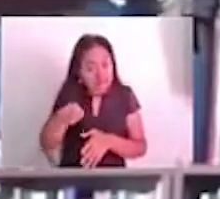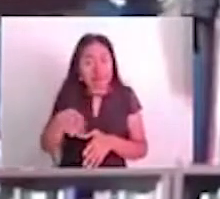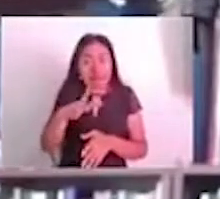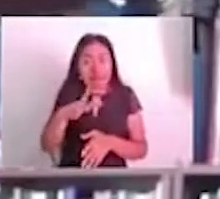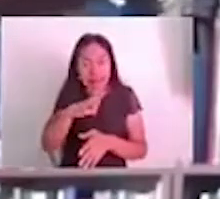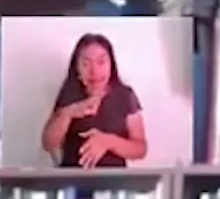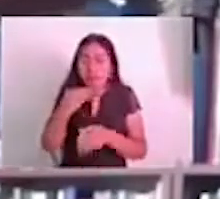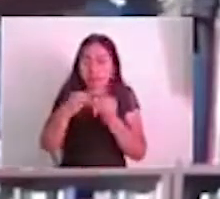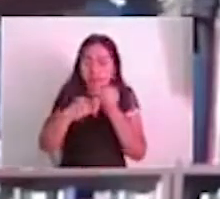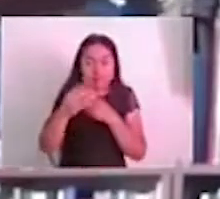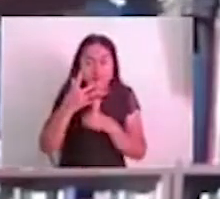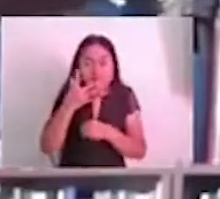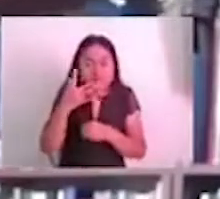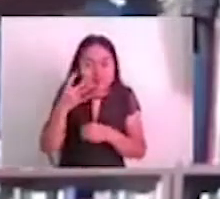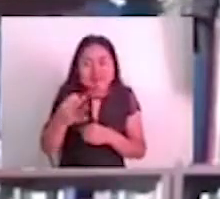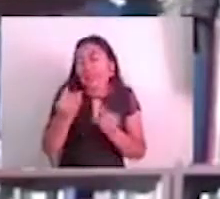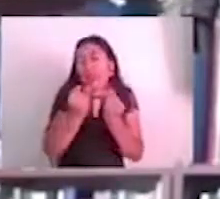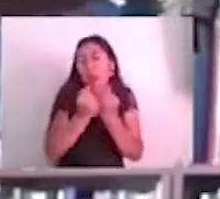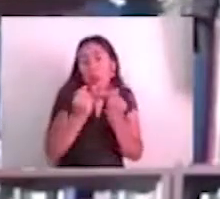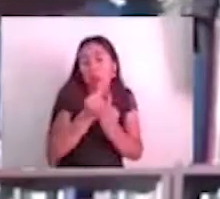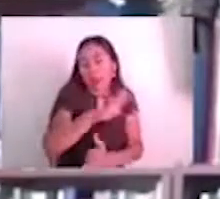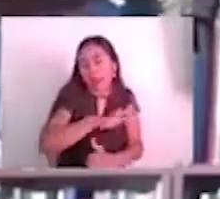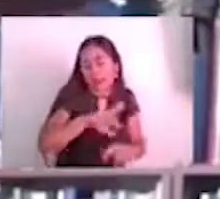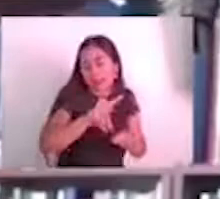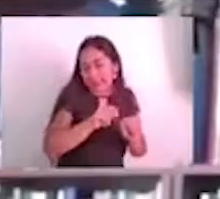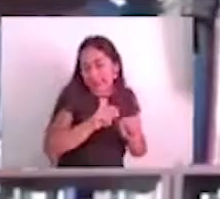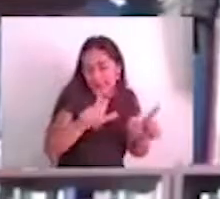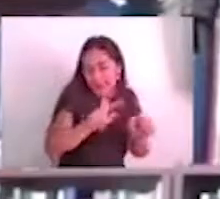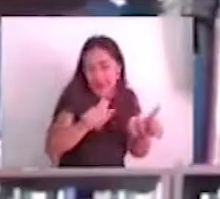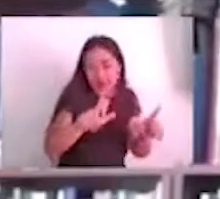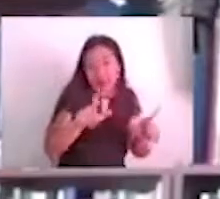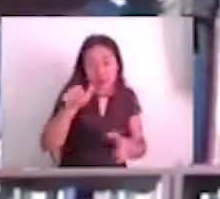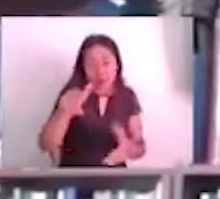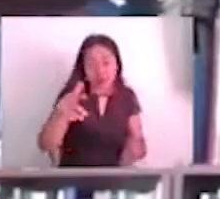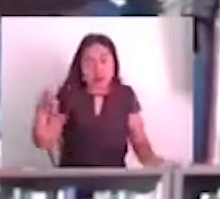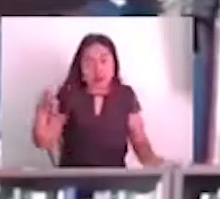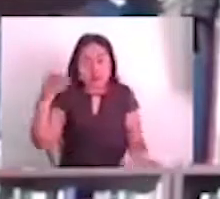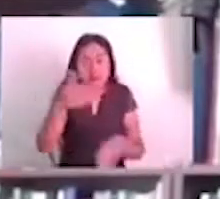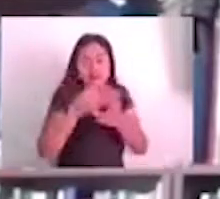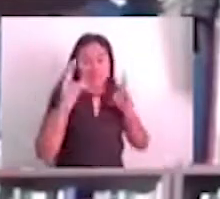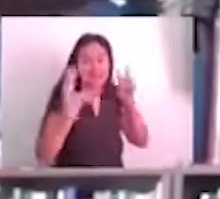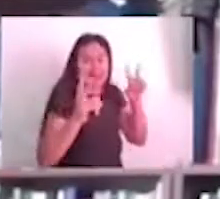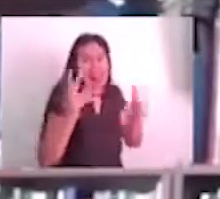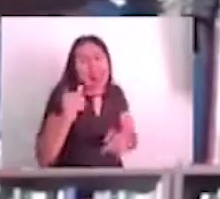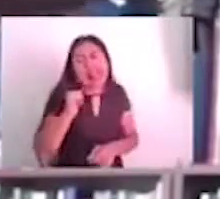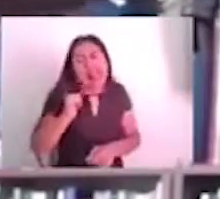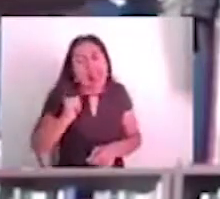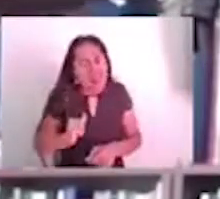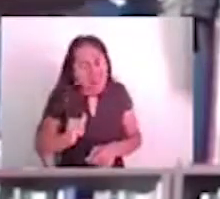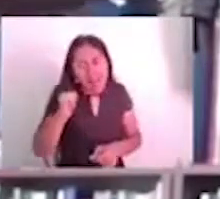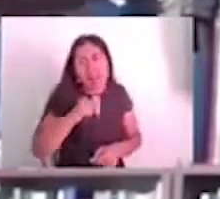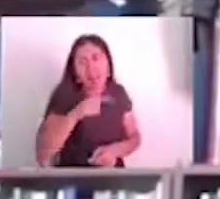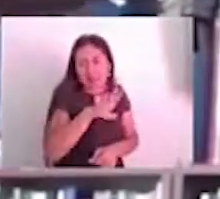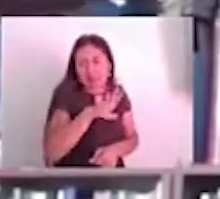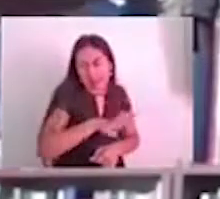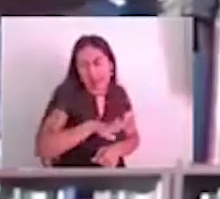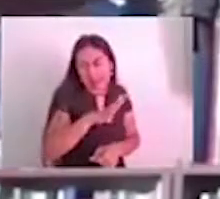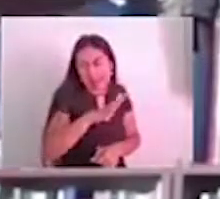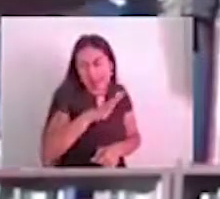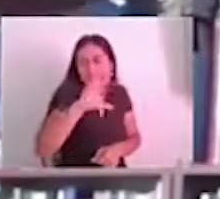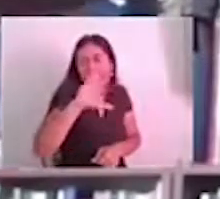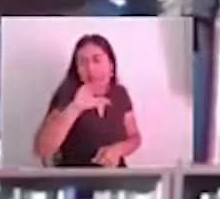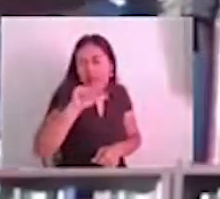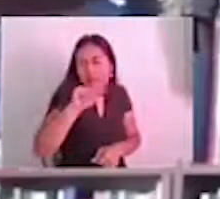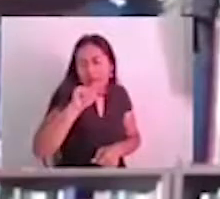Lo mismo que Tlaxcala. Tlaxcala, uno puede visitar, bueno, cosas más antiguas como Cacaxtla, que es una maravilla,